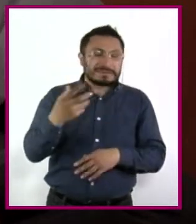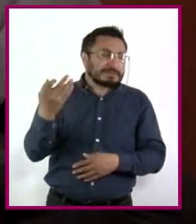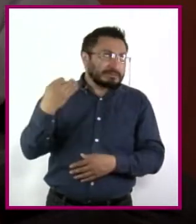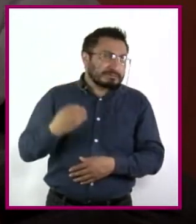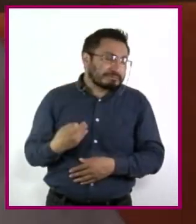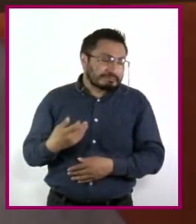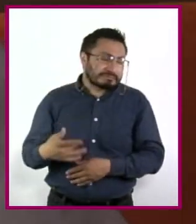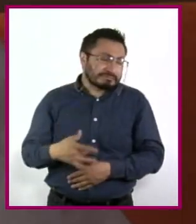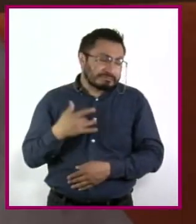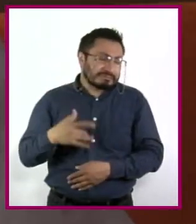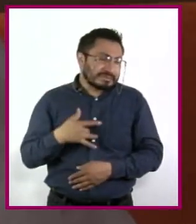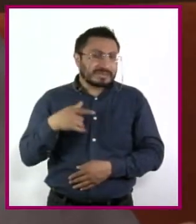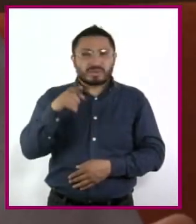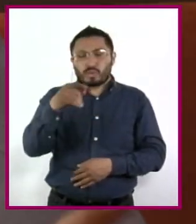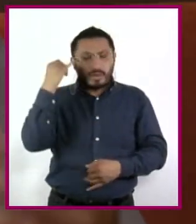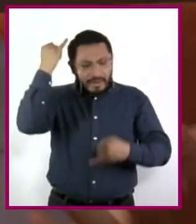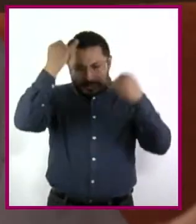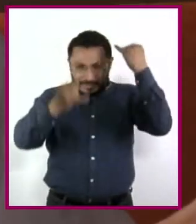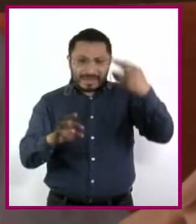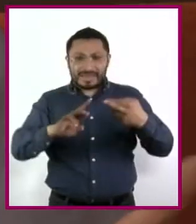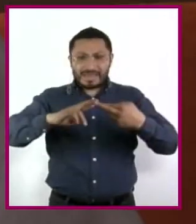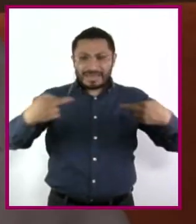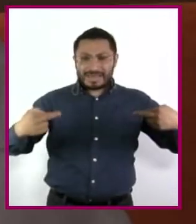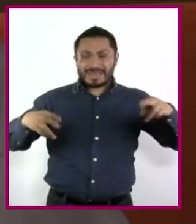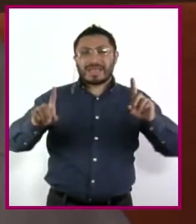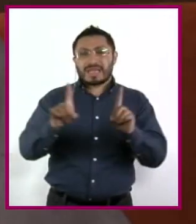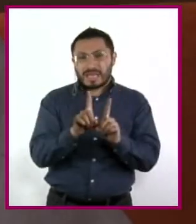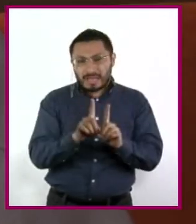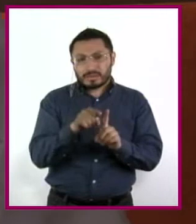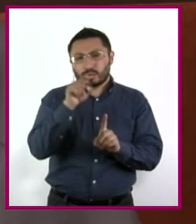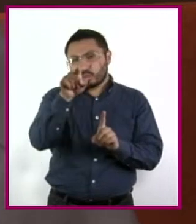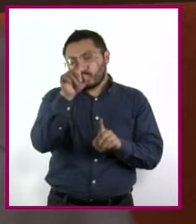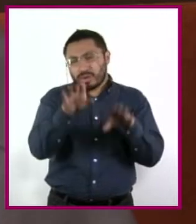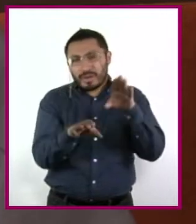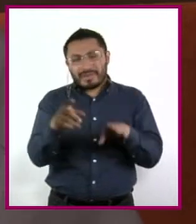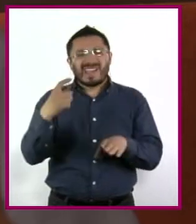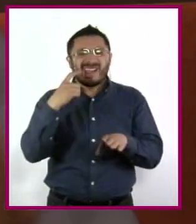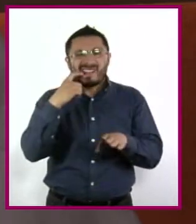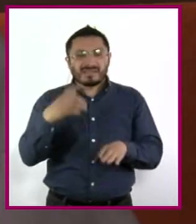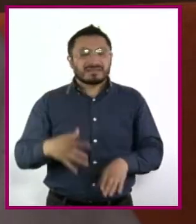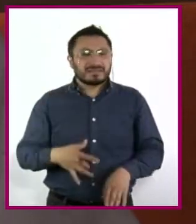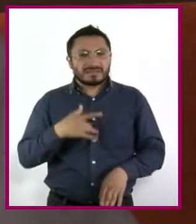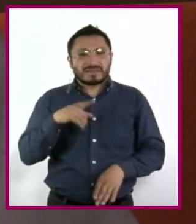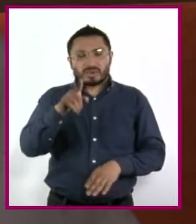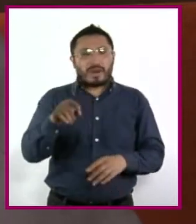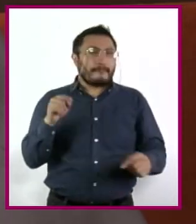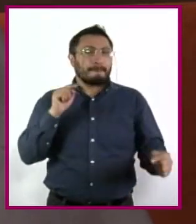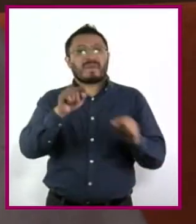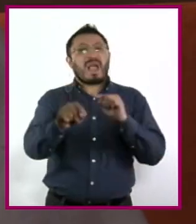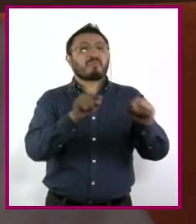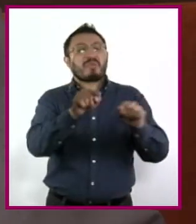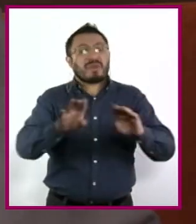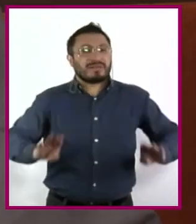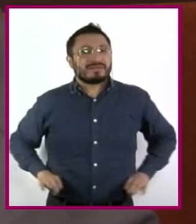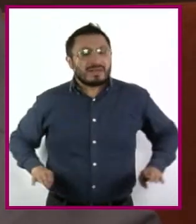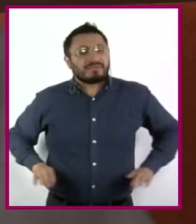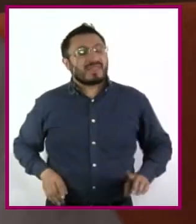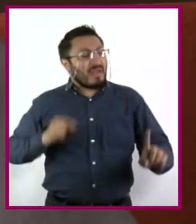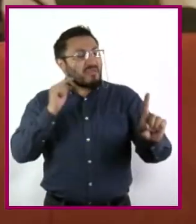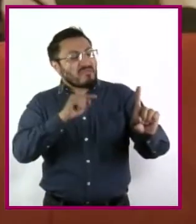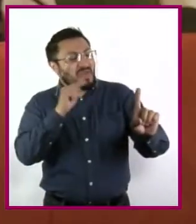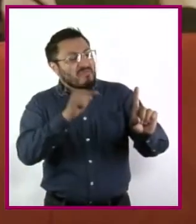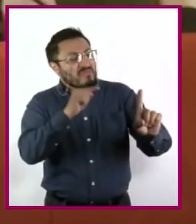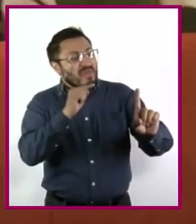una relación y de vez en cuando sientes celos. Generalmente le reclamas a tu pareja y la cosa no acaba nada